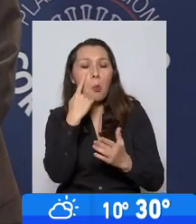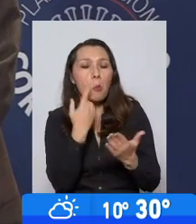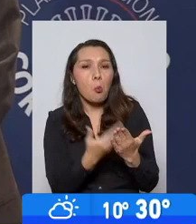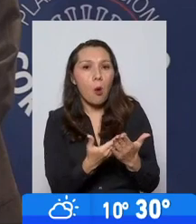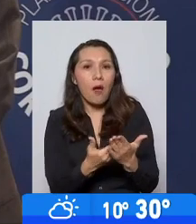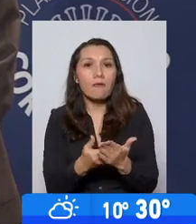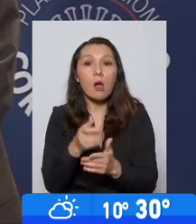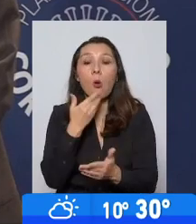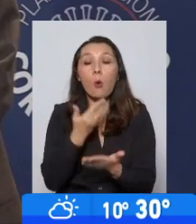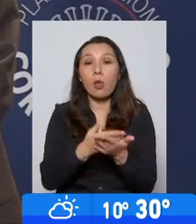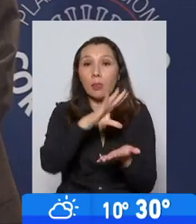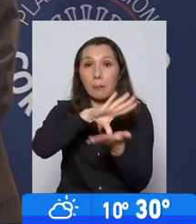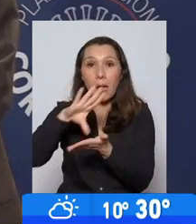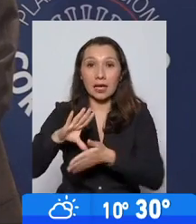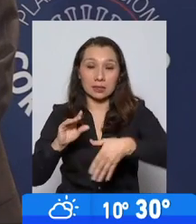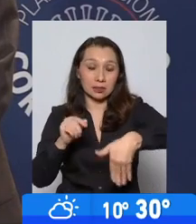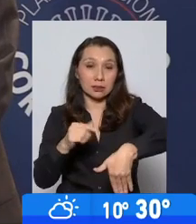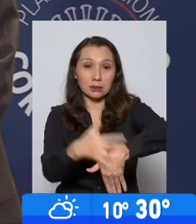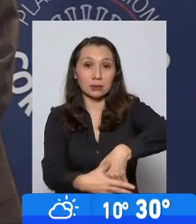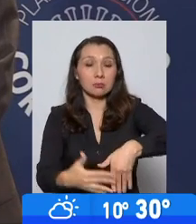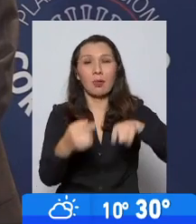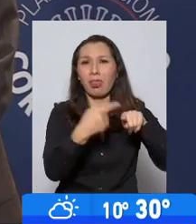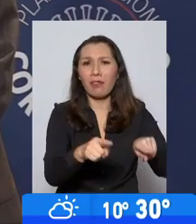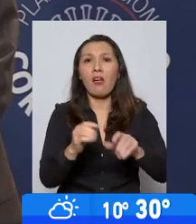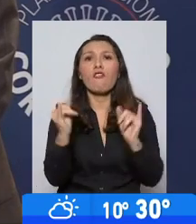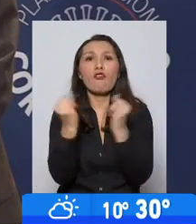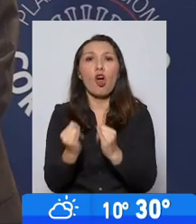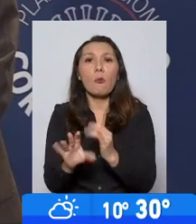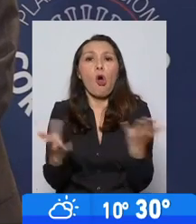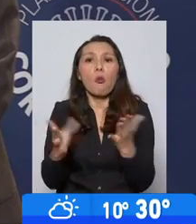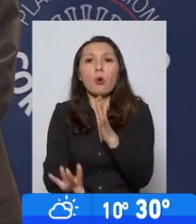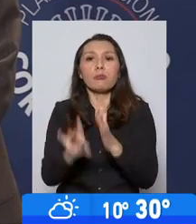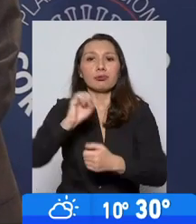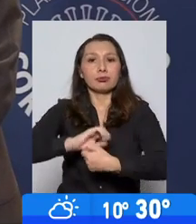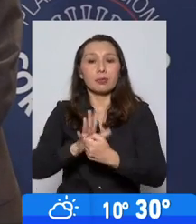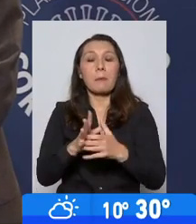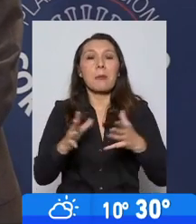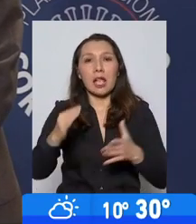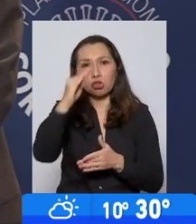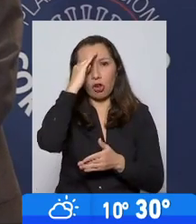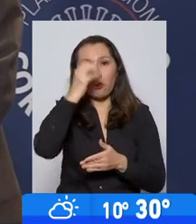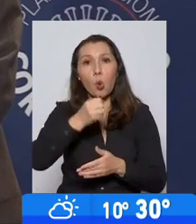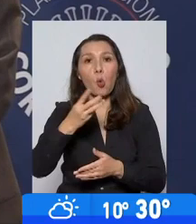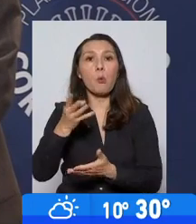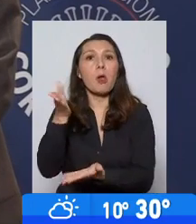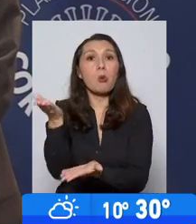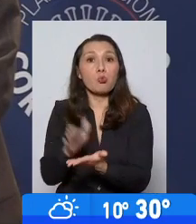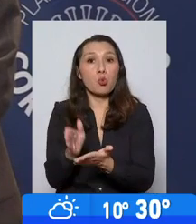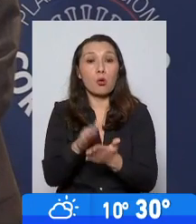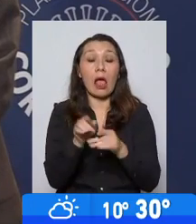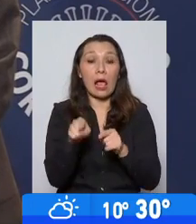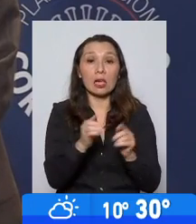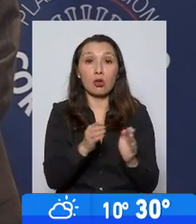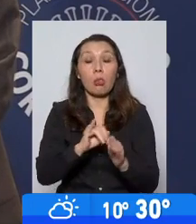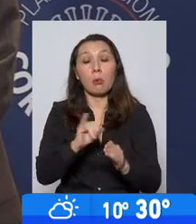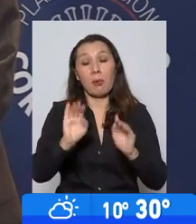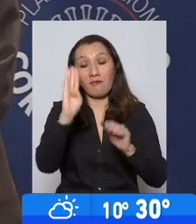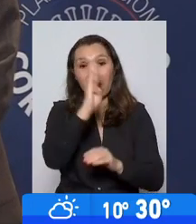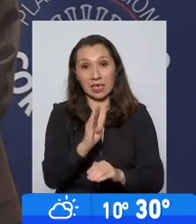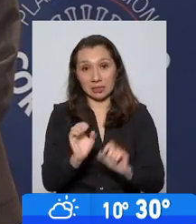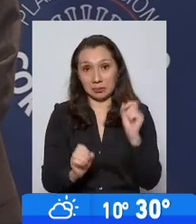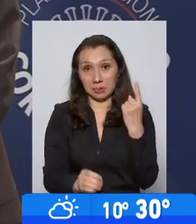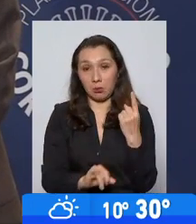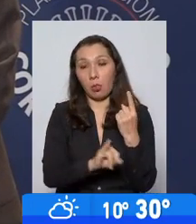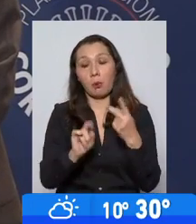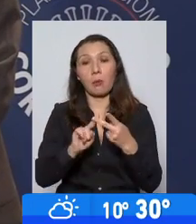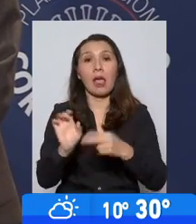testeo en los países sudamericanos es muy diversa y por lo tanto es más confiable la cifra de fallecidos. Y en ese orden, después de Brasil,